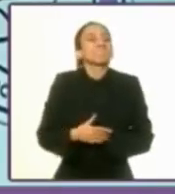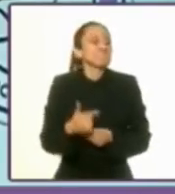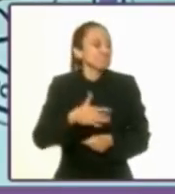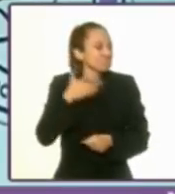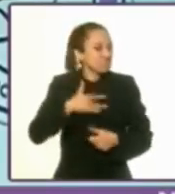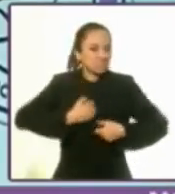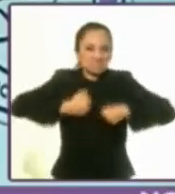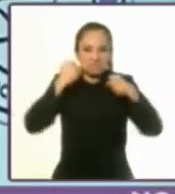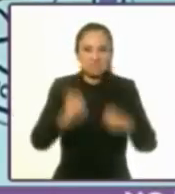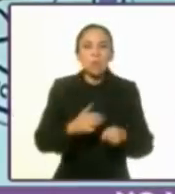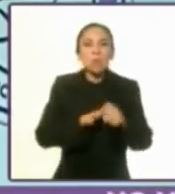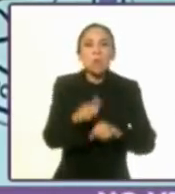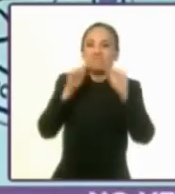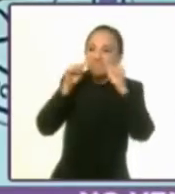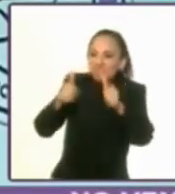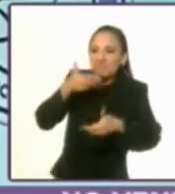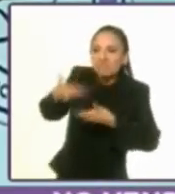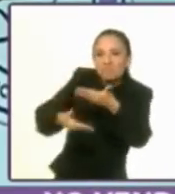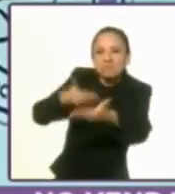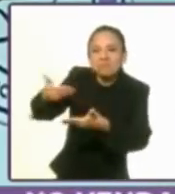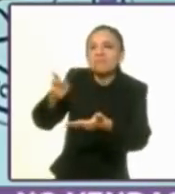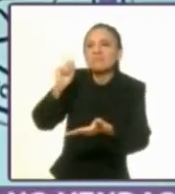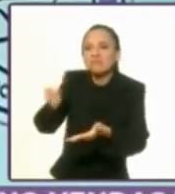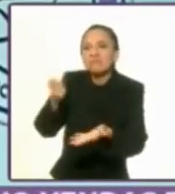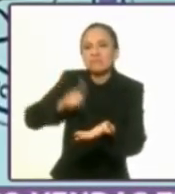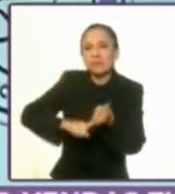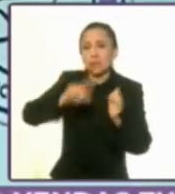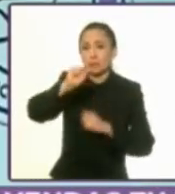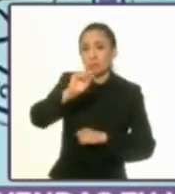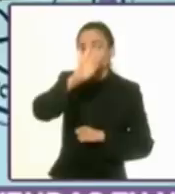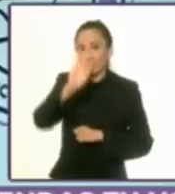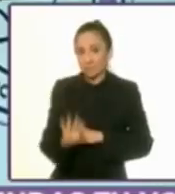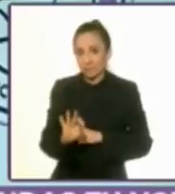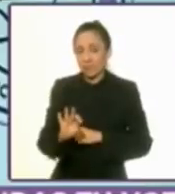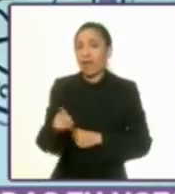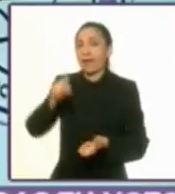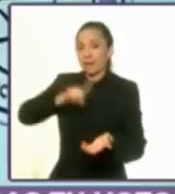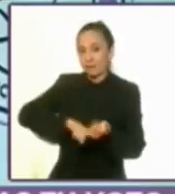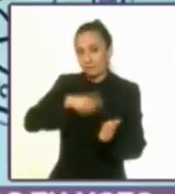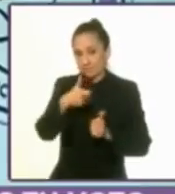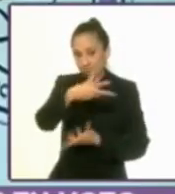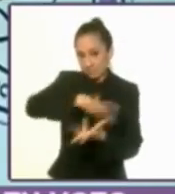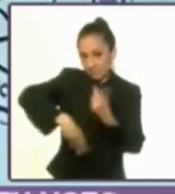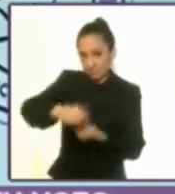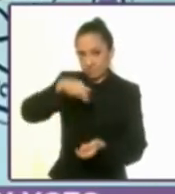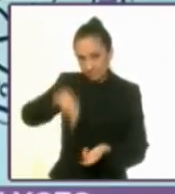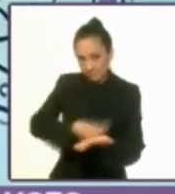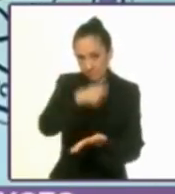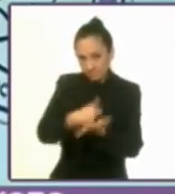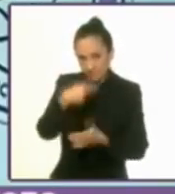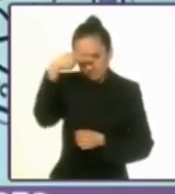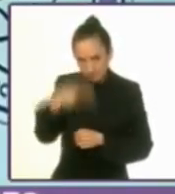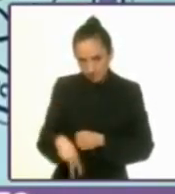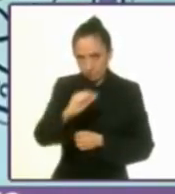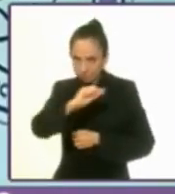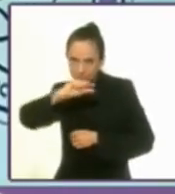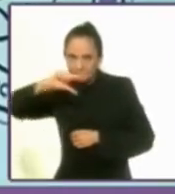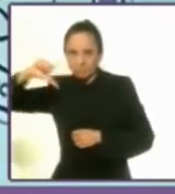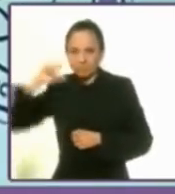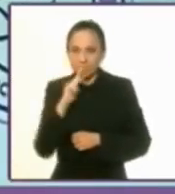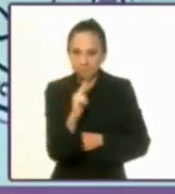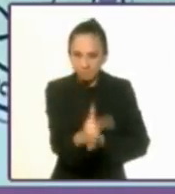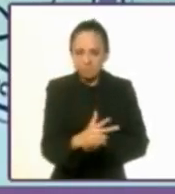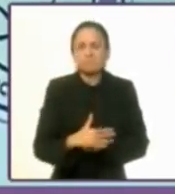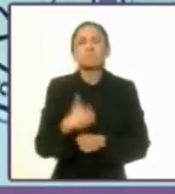son más o menos el 80 por ciento de la actividad económica de la ciudad de mexico yo quiero aprovechar para dar otra